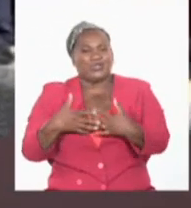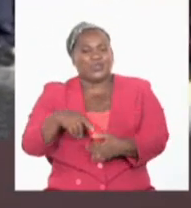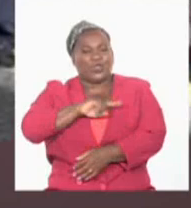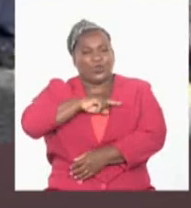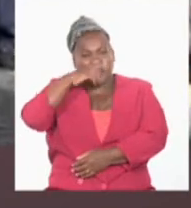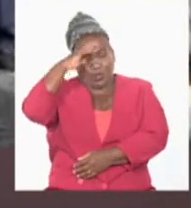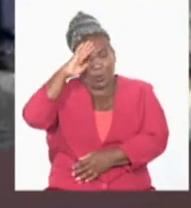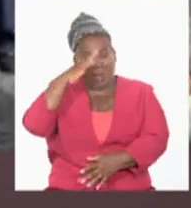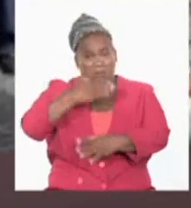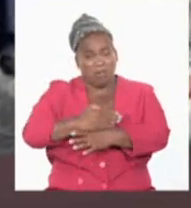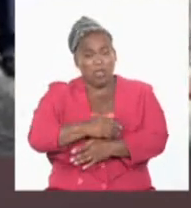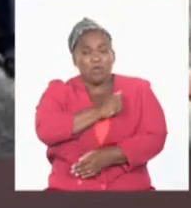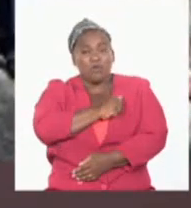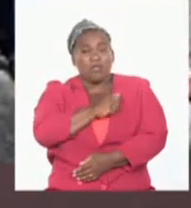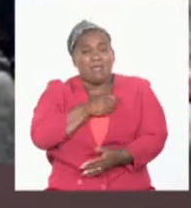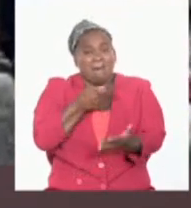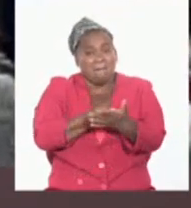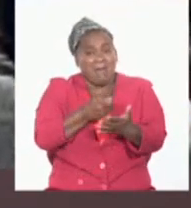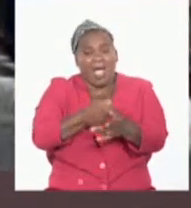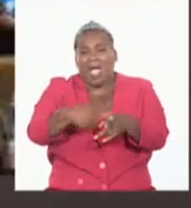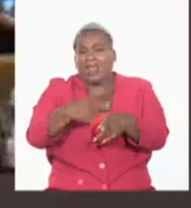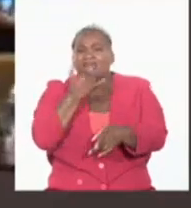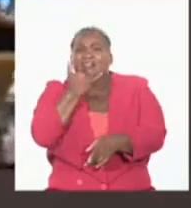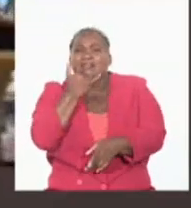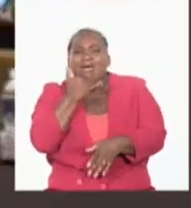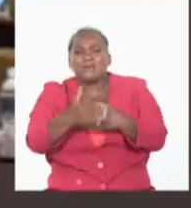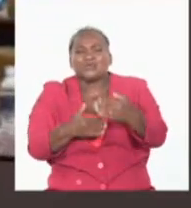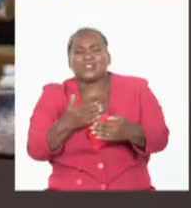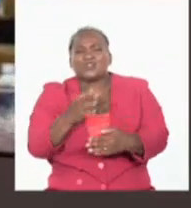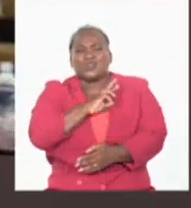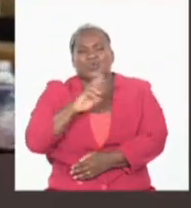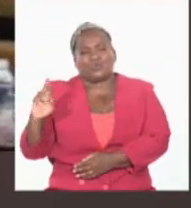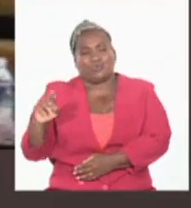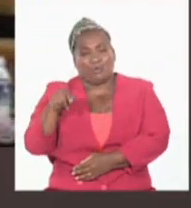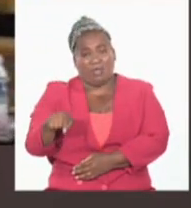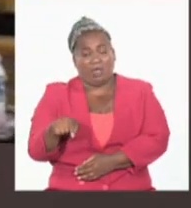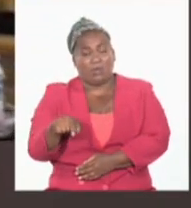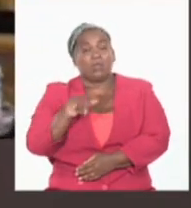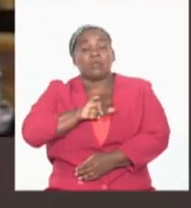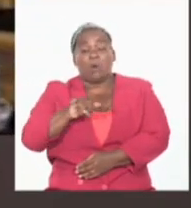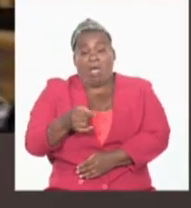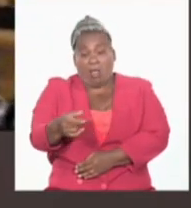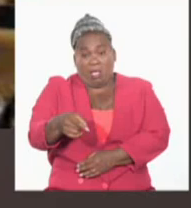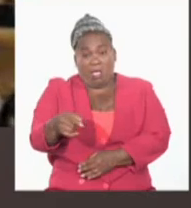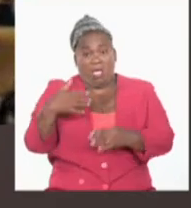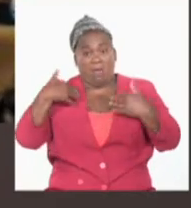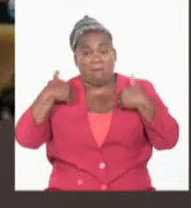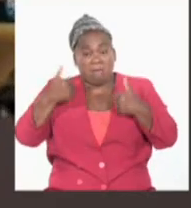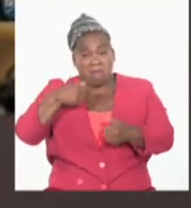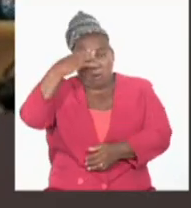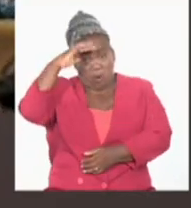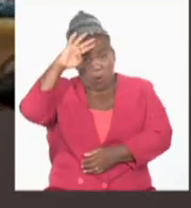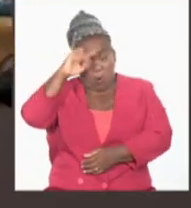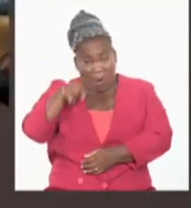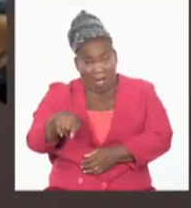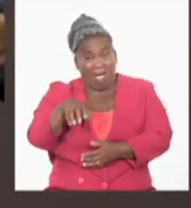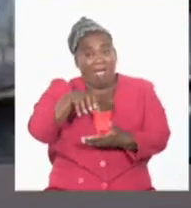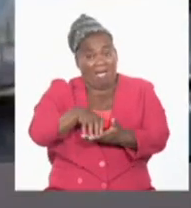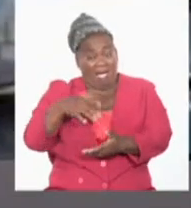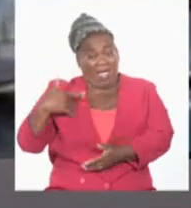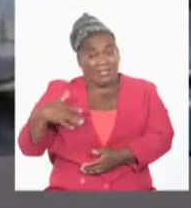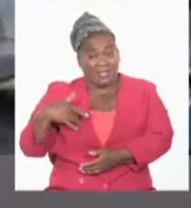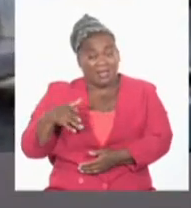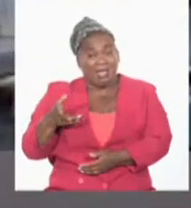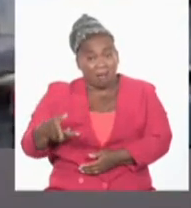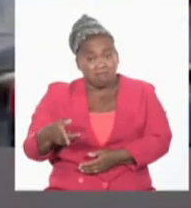dirigidas a subvertir el proceso revolucionario cubano. Durante un acto en las proximidades de la Embajada de Cuba en Buenos Aires, miembros de la Central